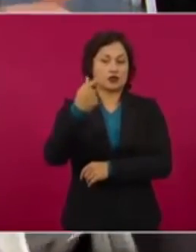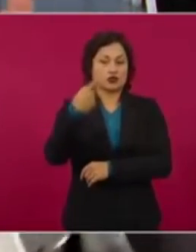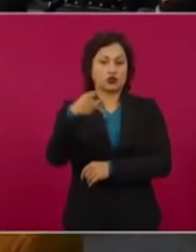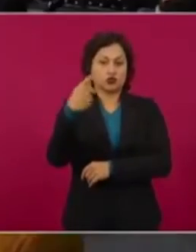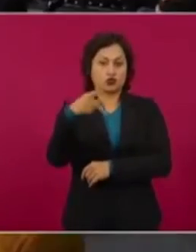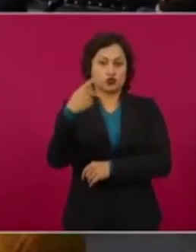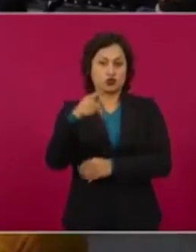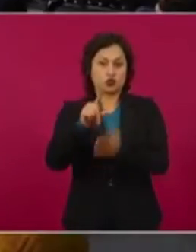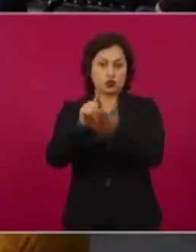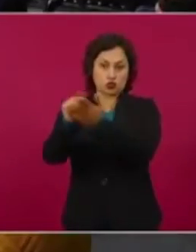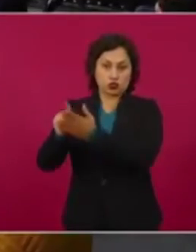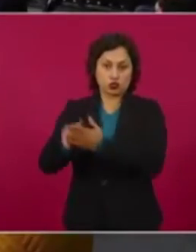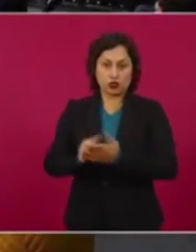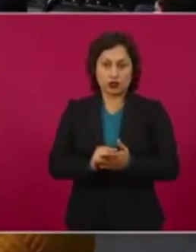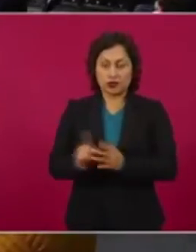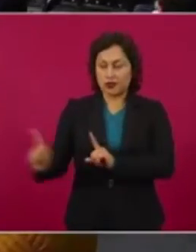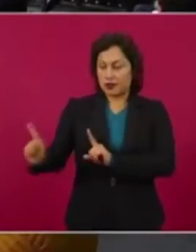usted,